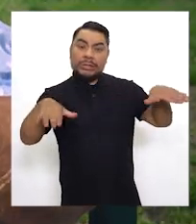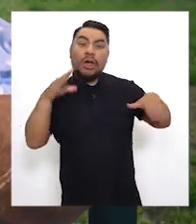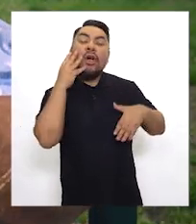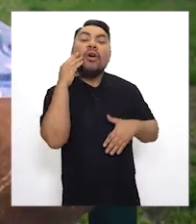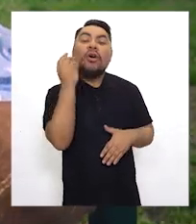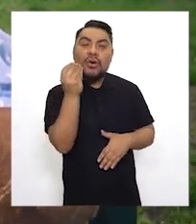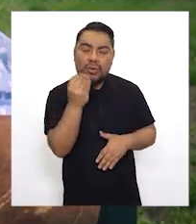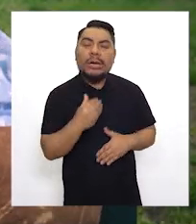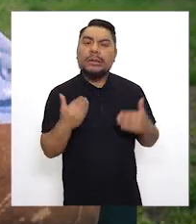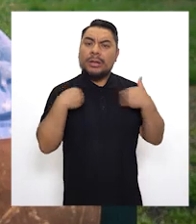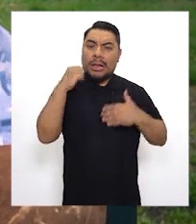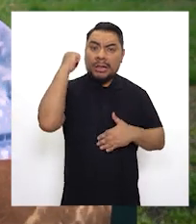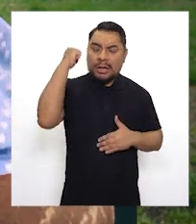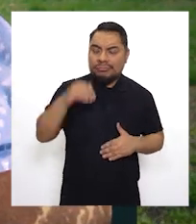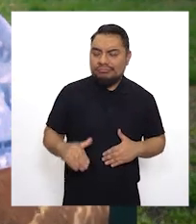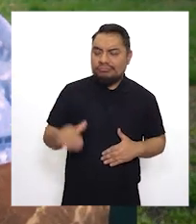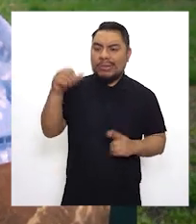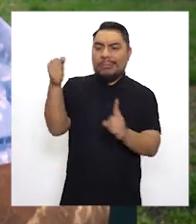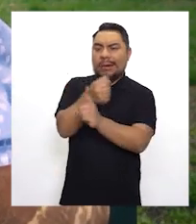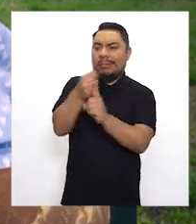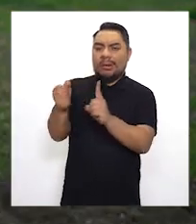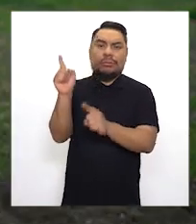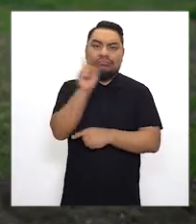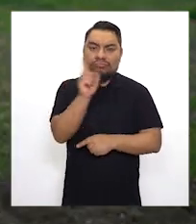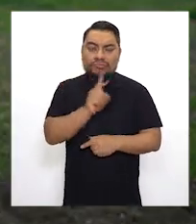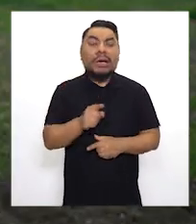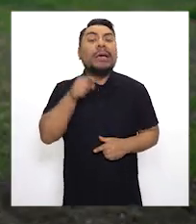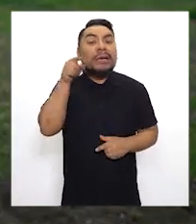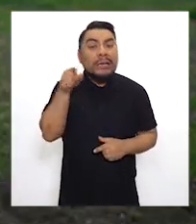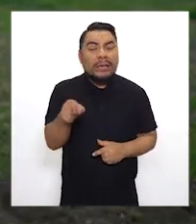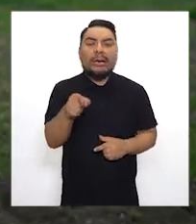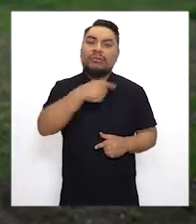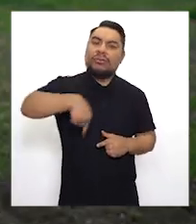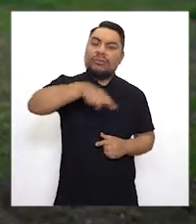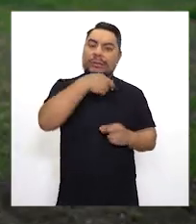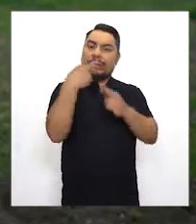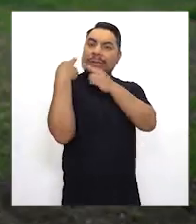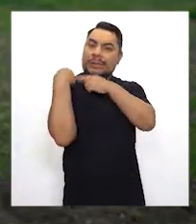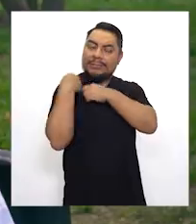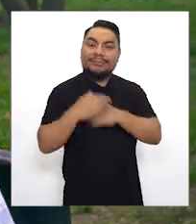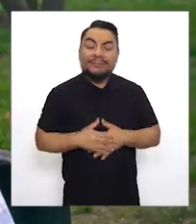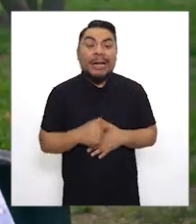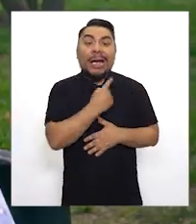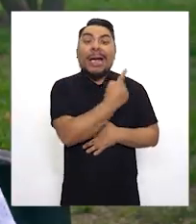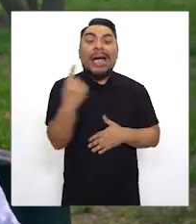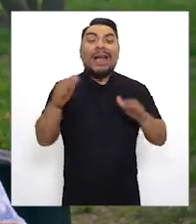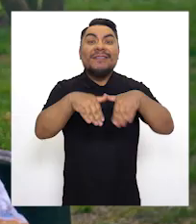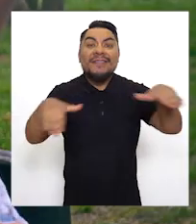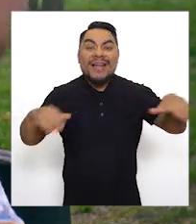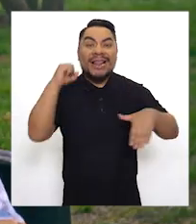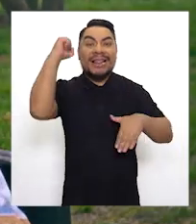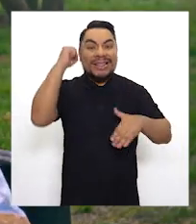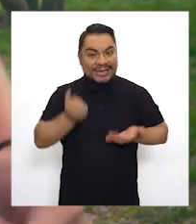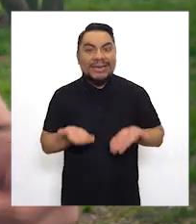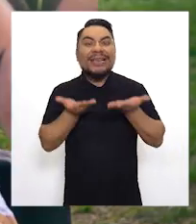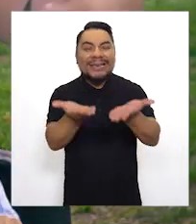niñas y adolescentes tienen derecho a crecer sin maltratos. Esa es nuestra responsabilidad. Para cada